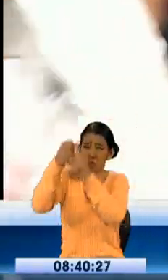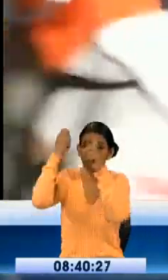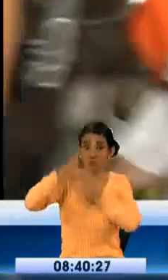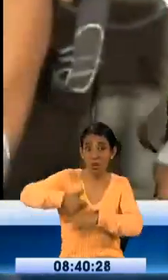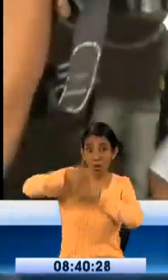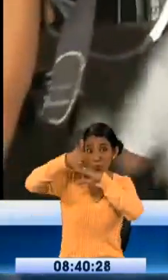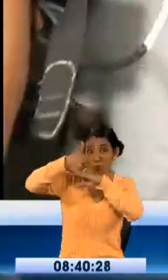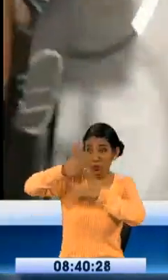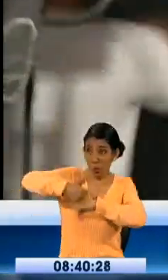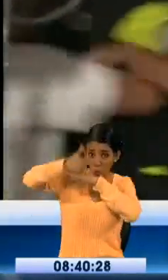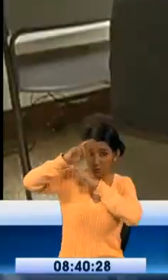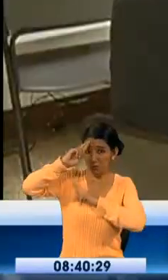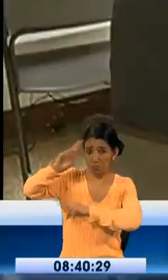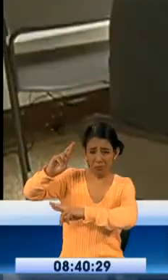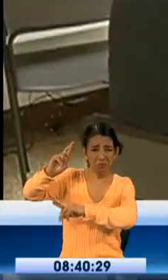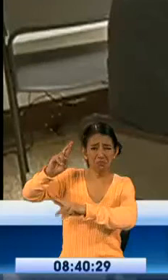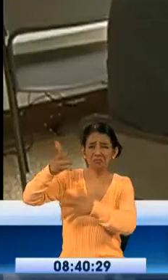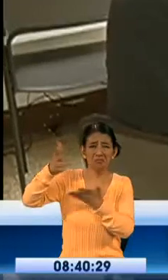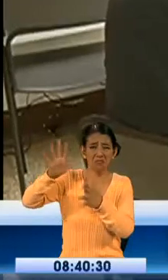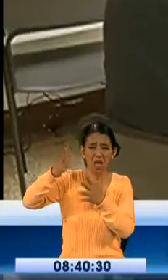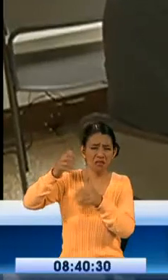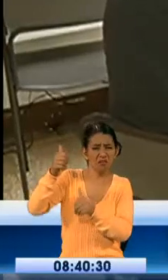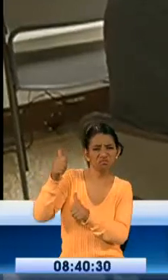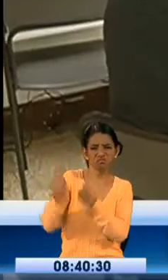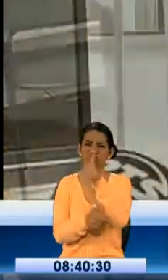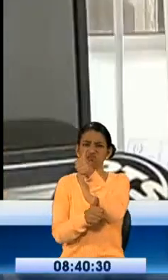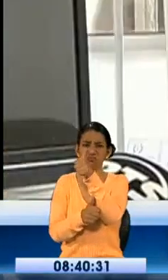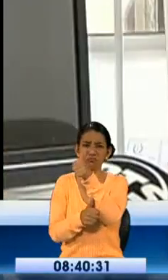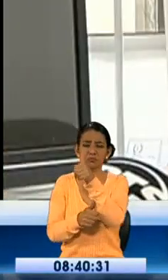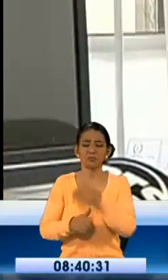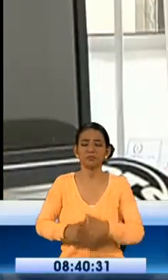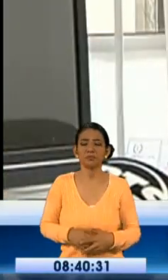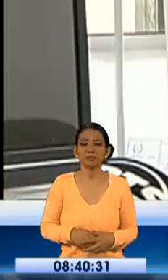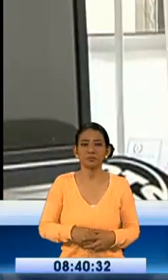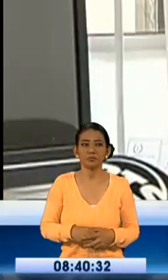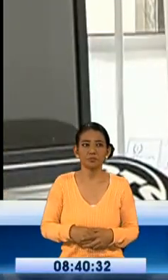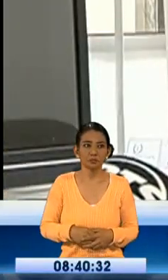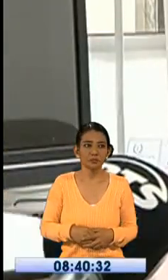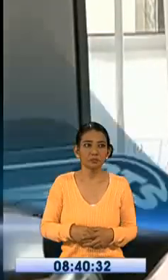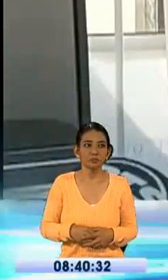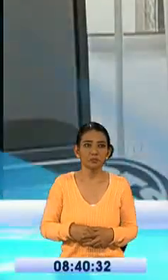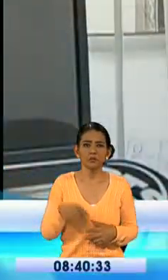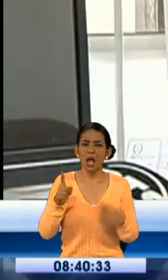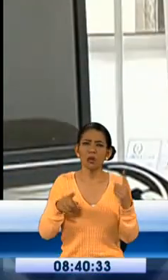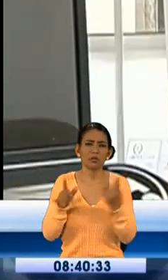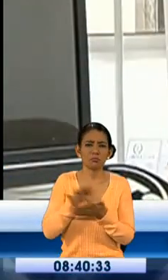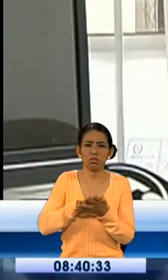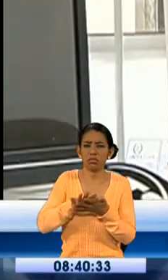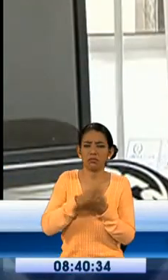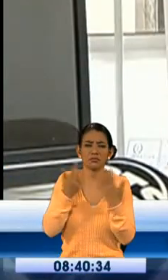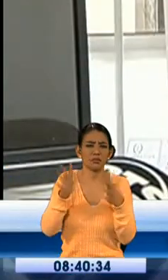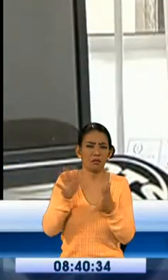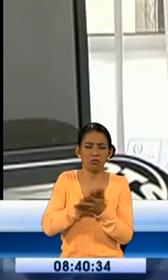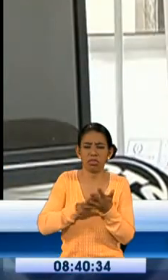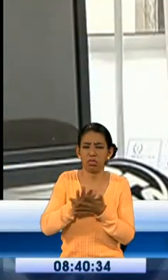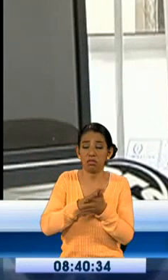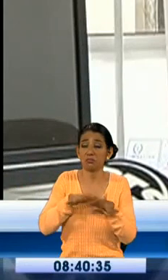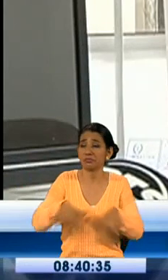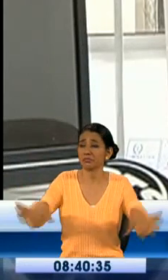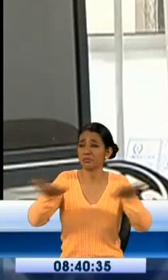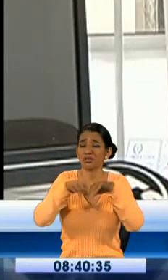se enarbola desde una anarquía incipiente, agrega. Vemos que hay una serie de desórdenes, ¿no? en la